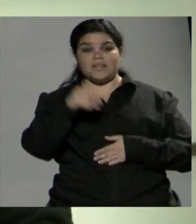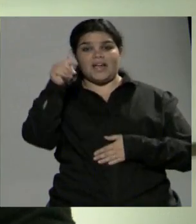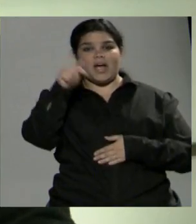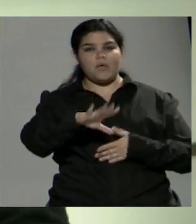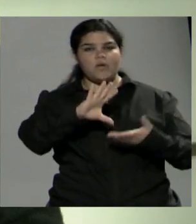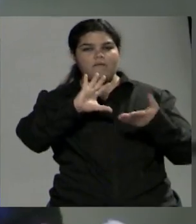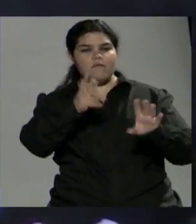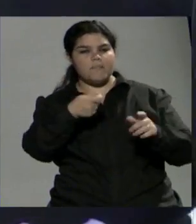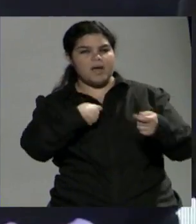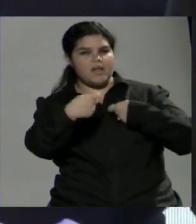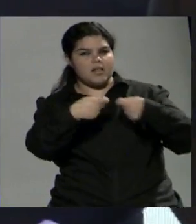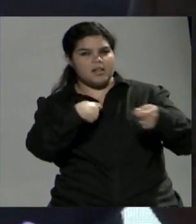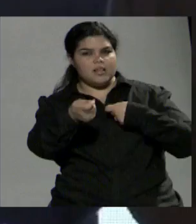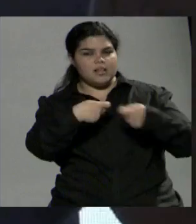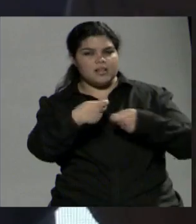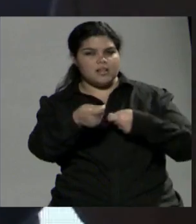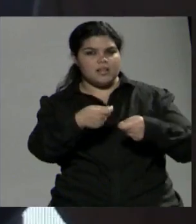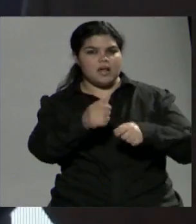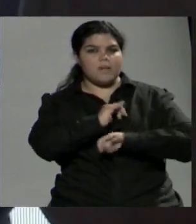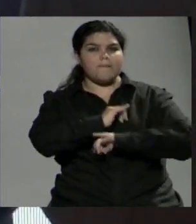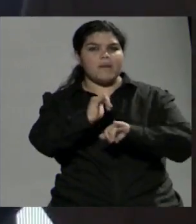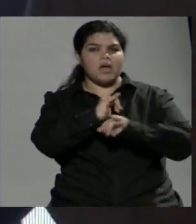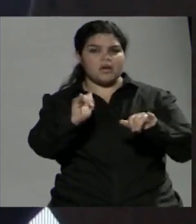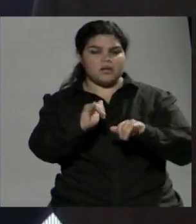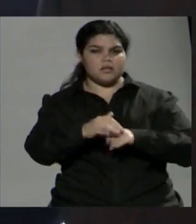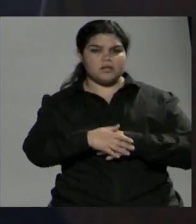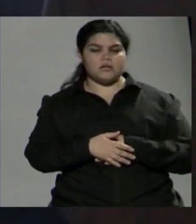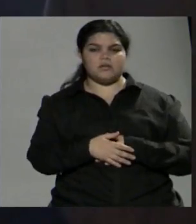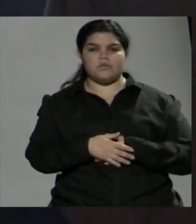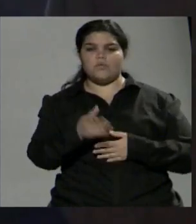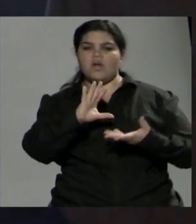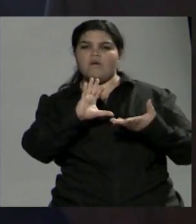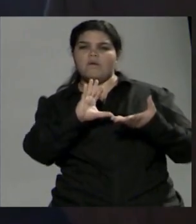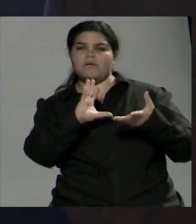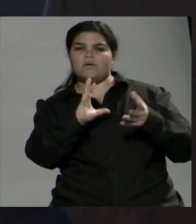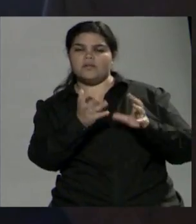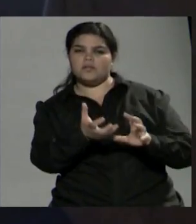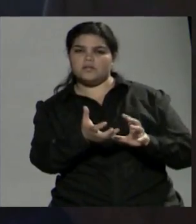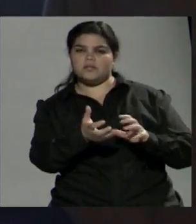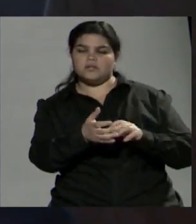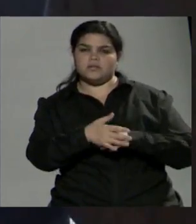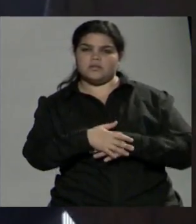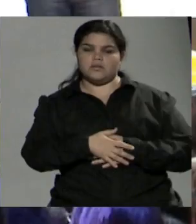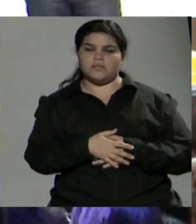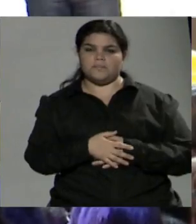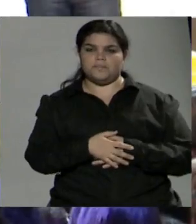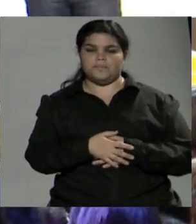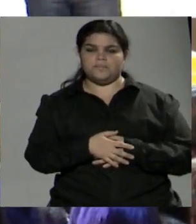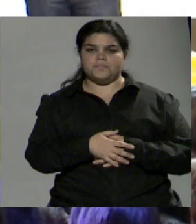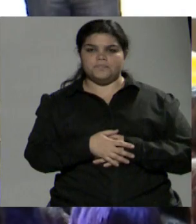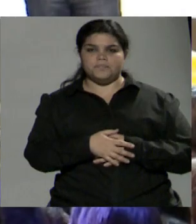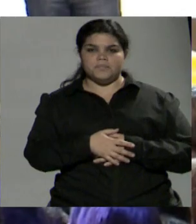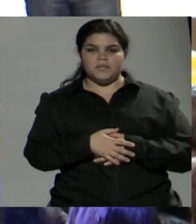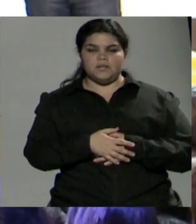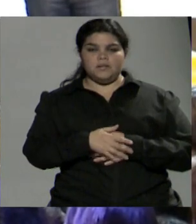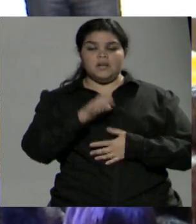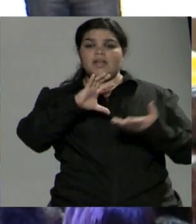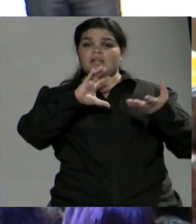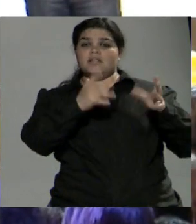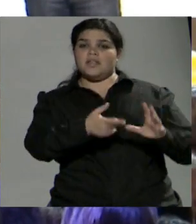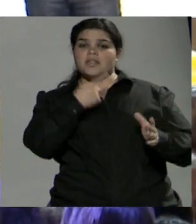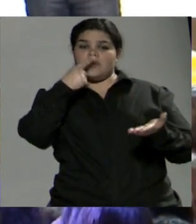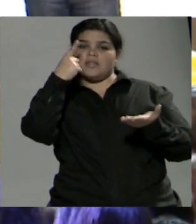técnico, es un recuento inconcluso. Entonces, tienen que terminar el recuento, y yo creo que